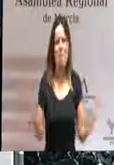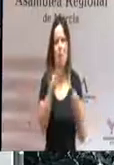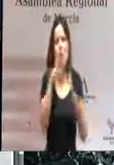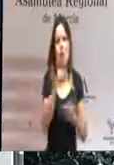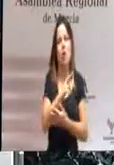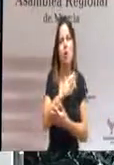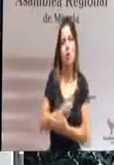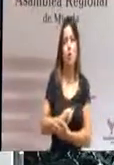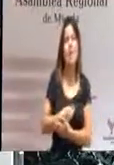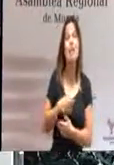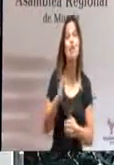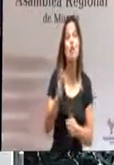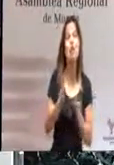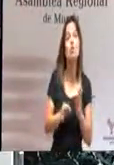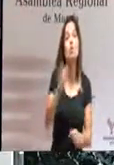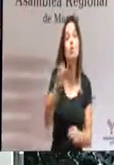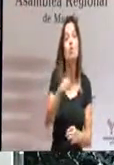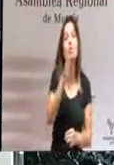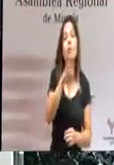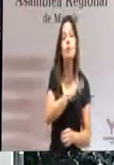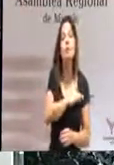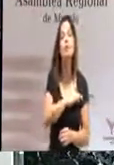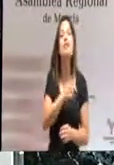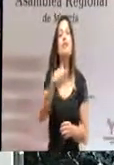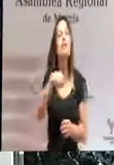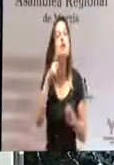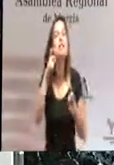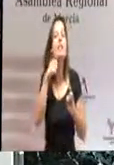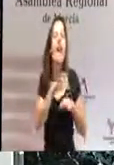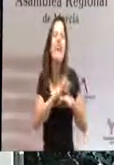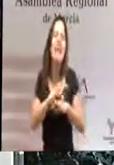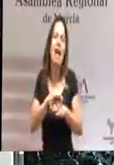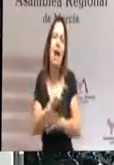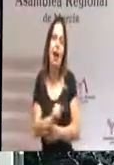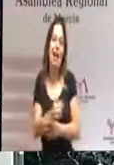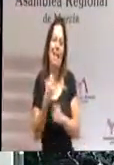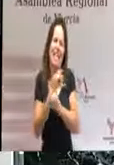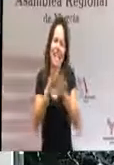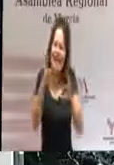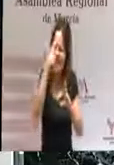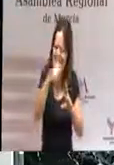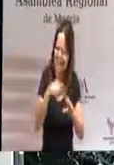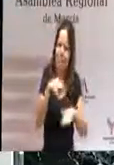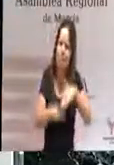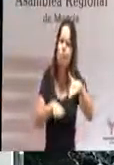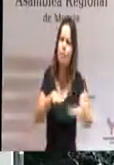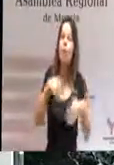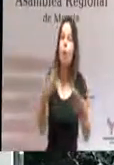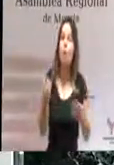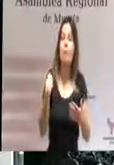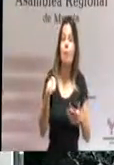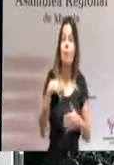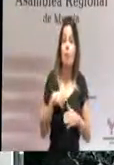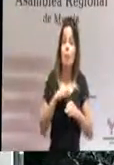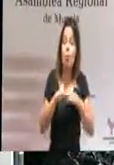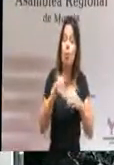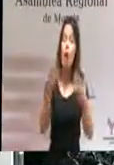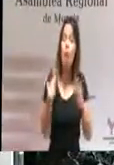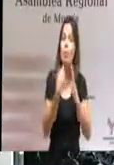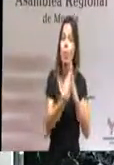Y afortunadamente, señor Rivera, tenemos una hoja de ruta clara y bien definida. Igual que lo tenemos con el